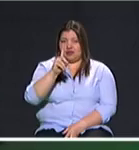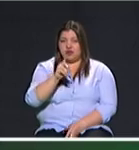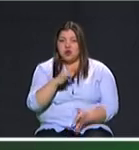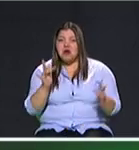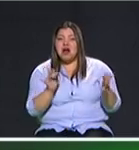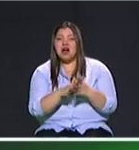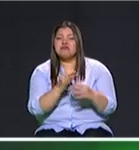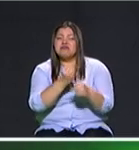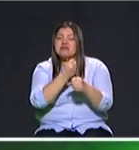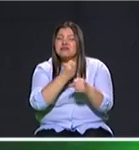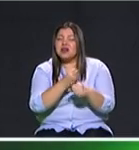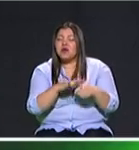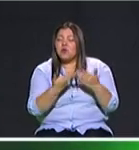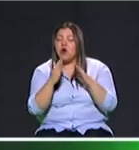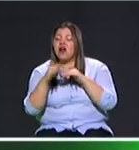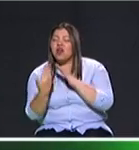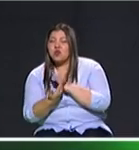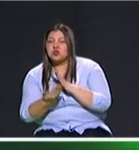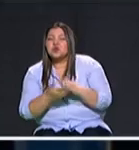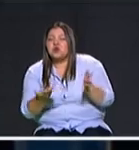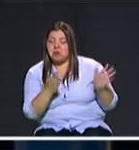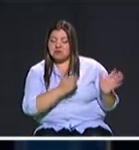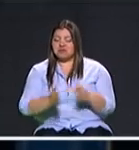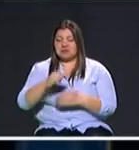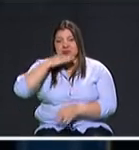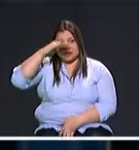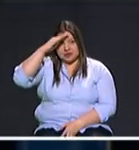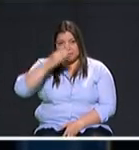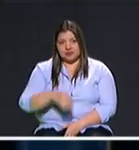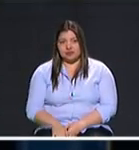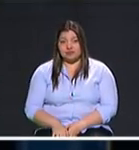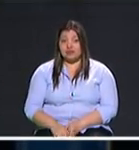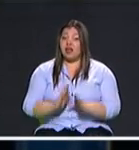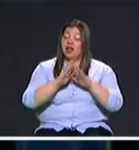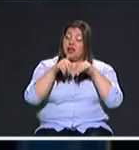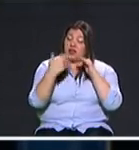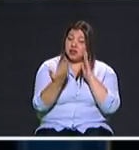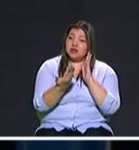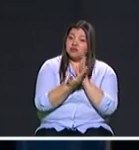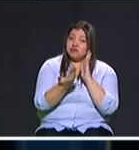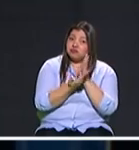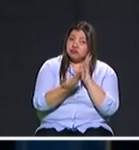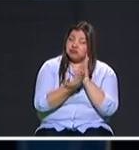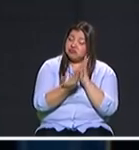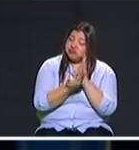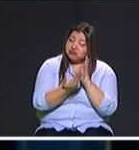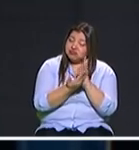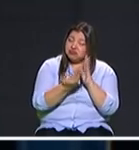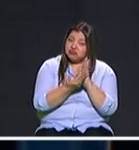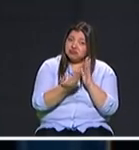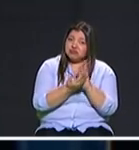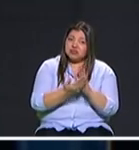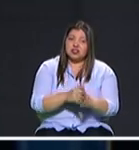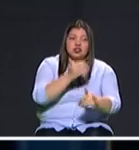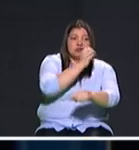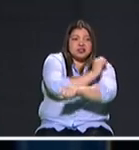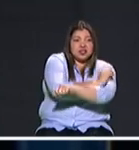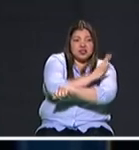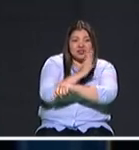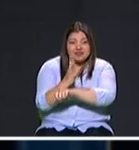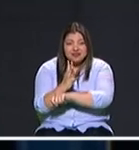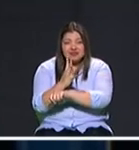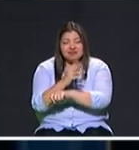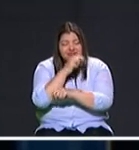puntual y en educación también para la ciudad educación integral desde buen comienzo una